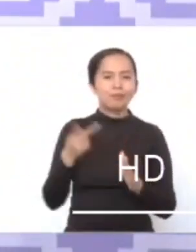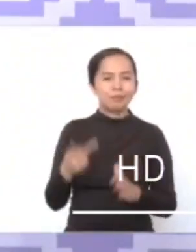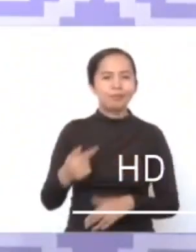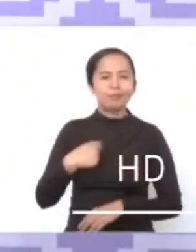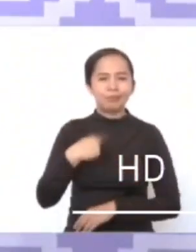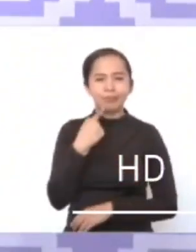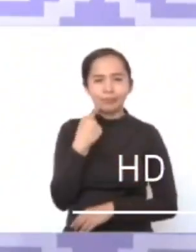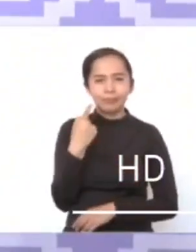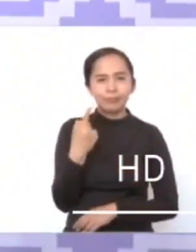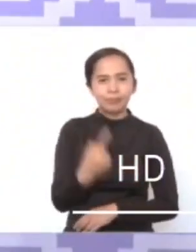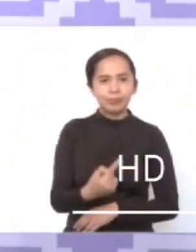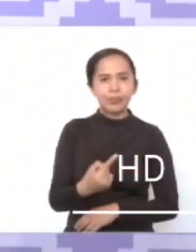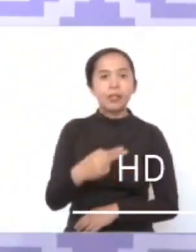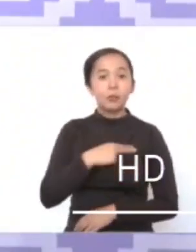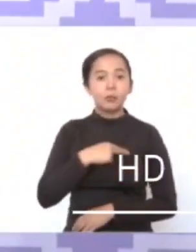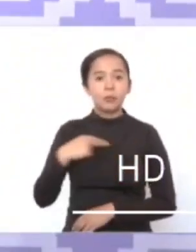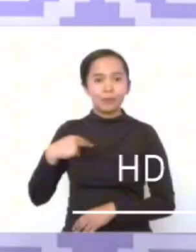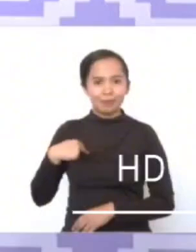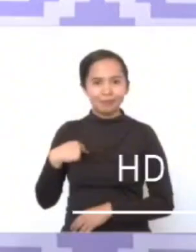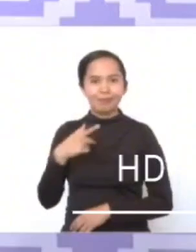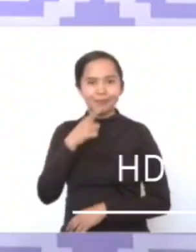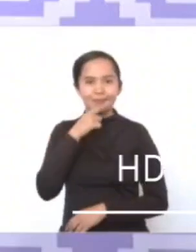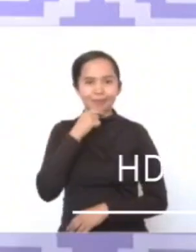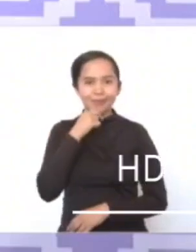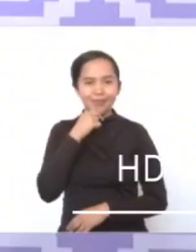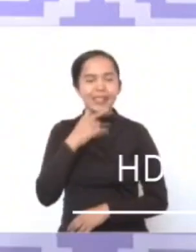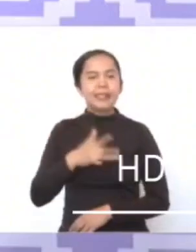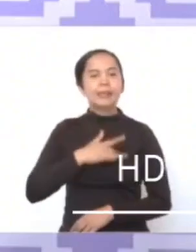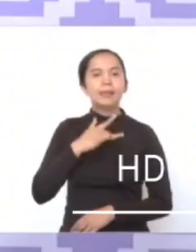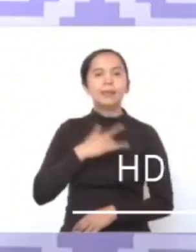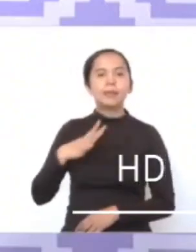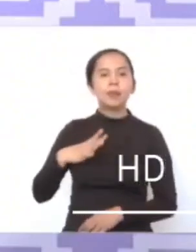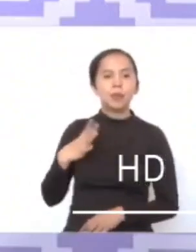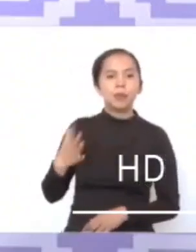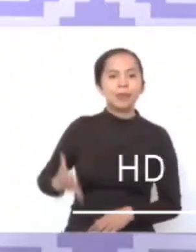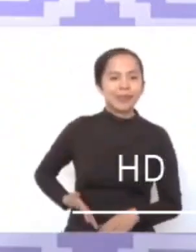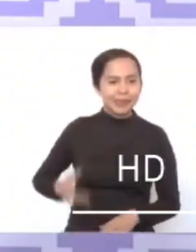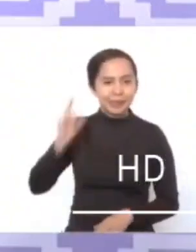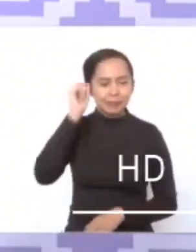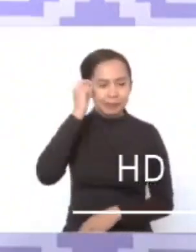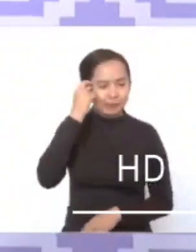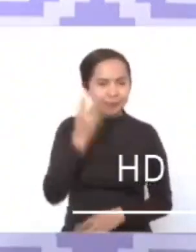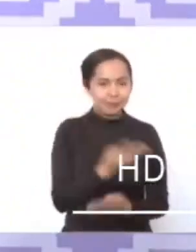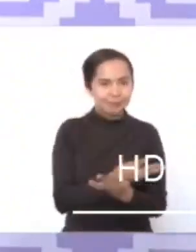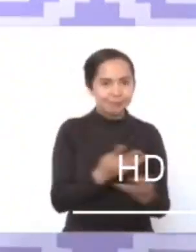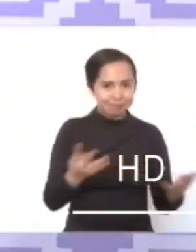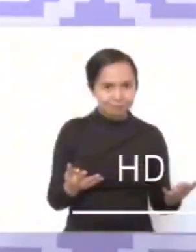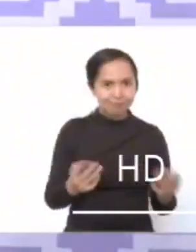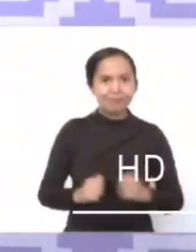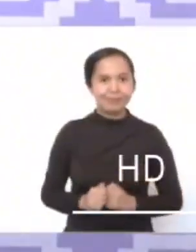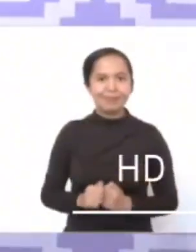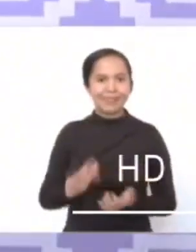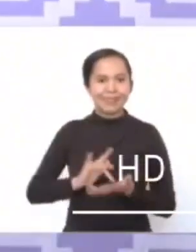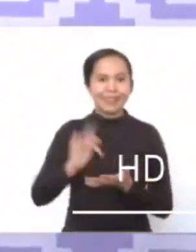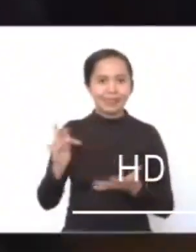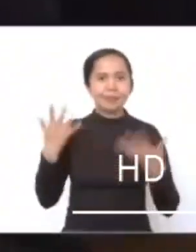que para nosotros, su policía es un orgullo y un honor servirles. Muchas gracias.